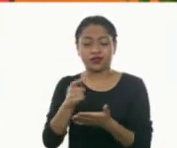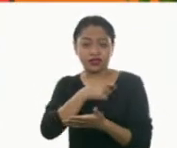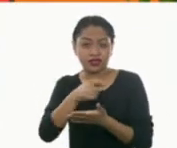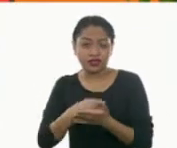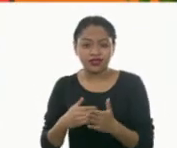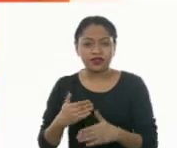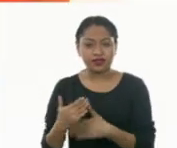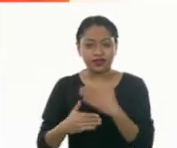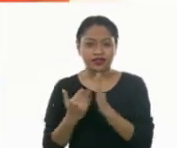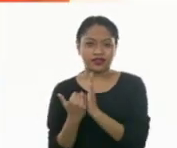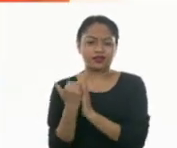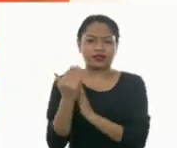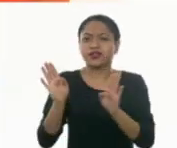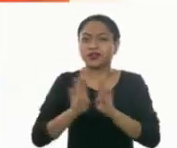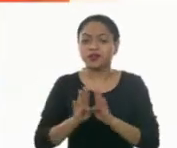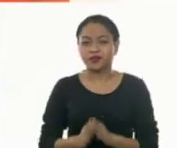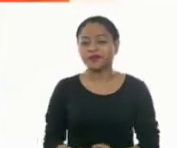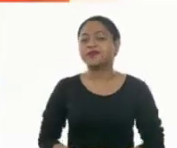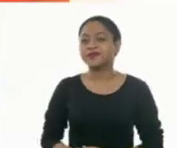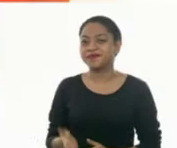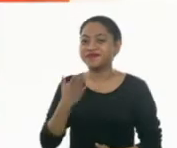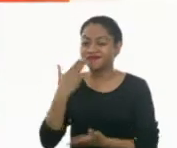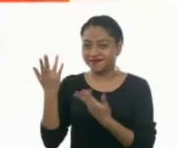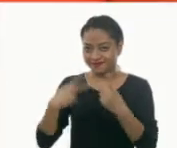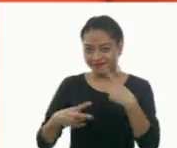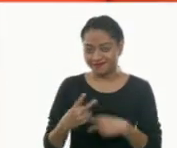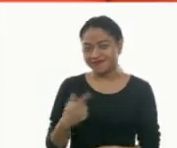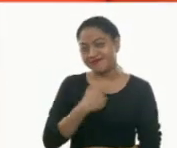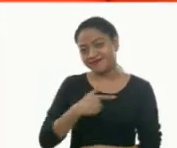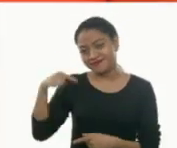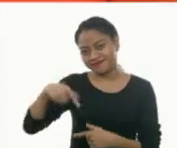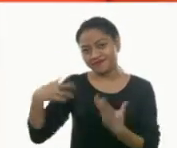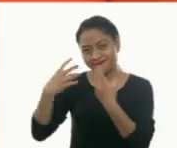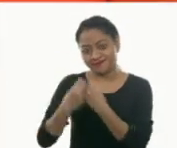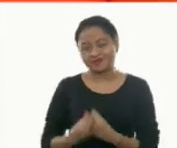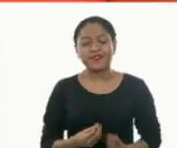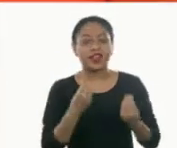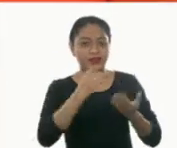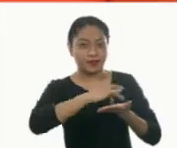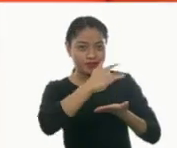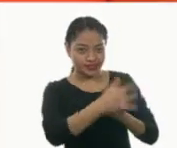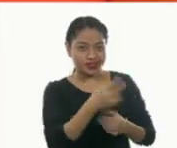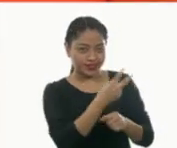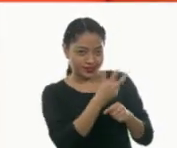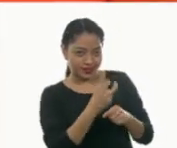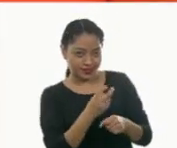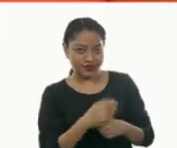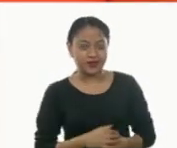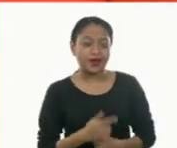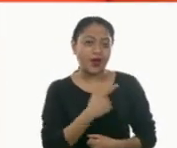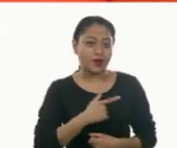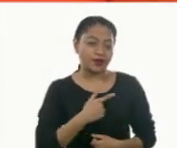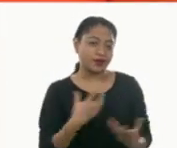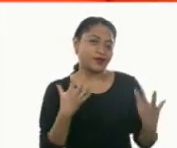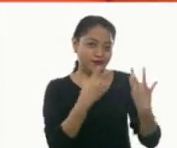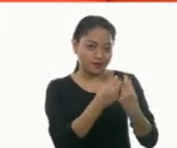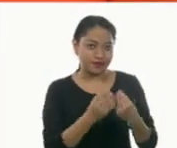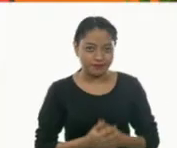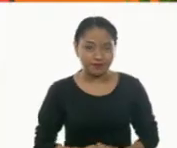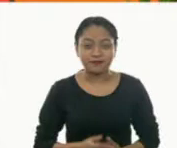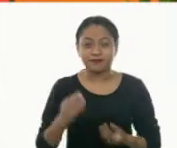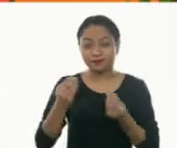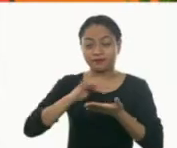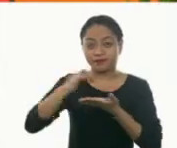escritura. Adriana, bienvenida, es un gusto tenerte aquí. Muchísimas gracias, gracias por la invitación. Es un gusto para mí también.